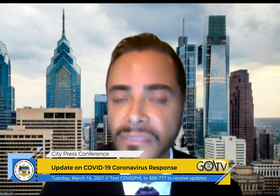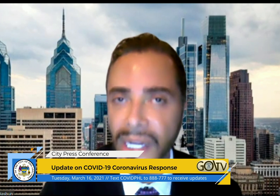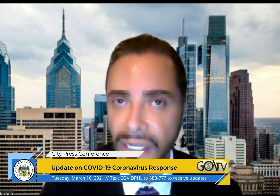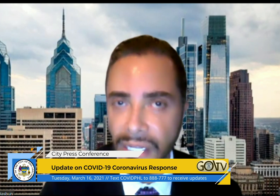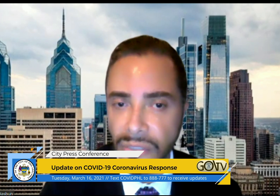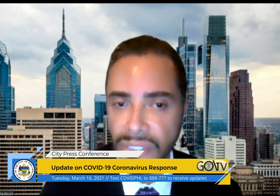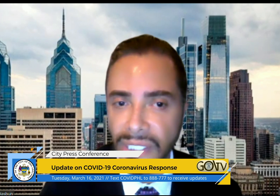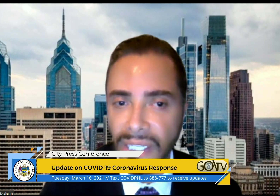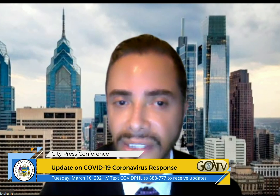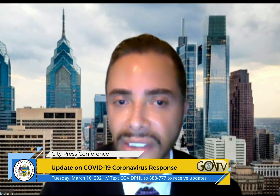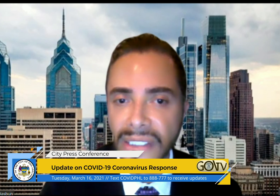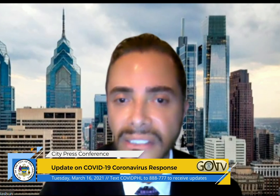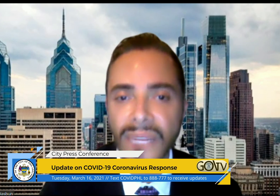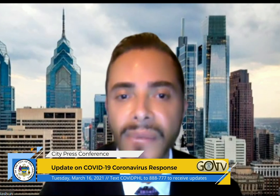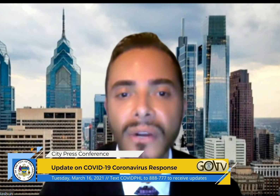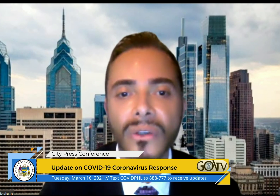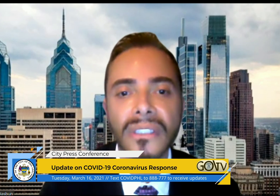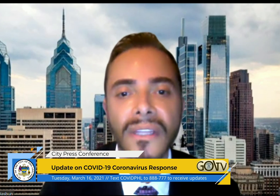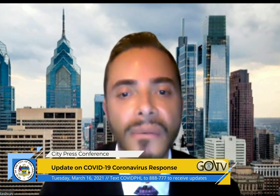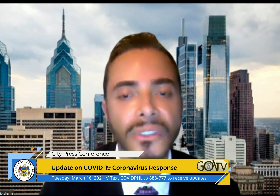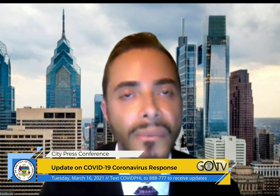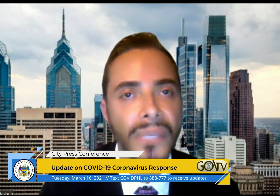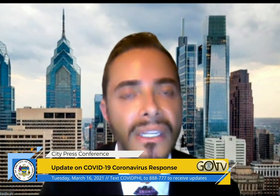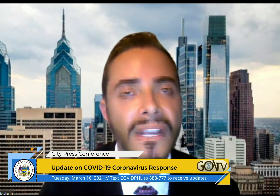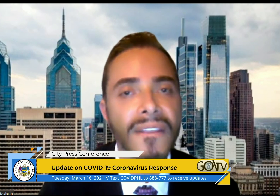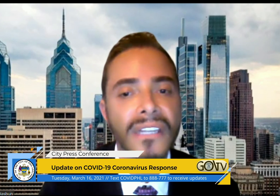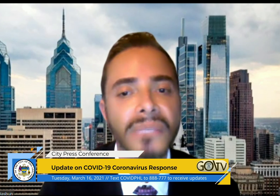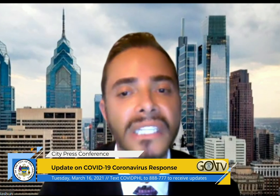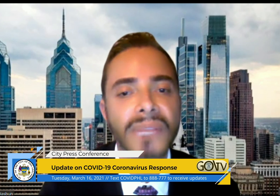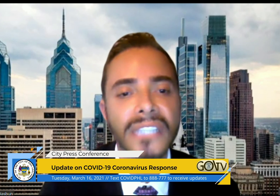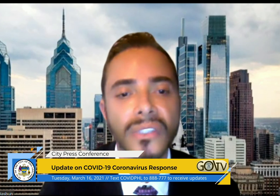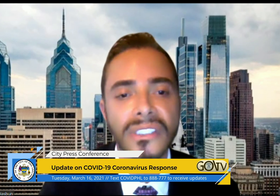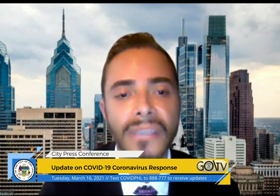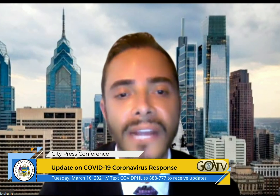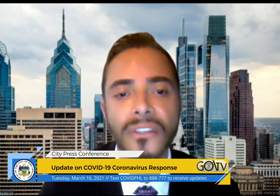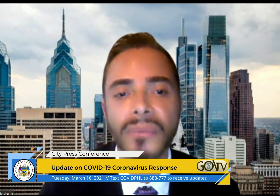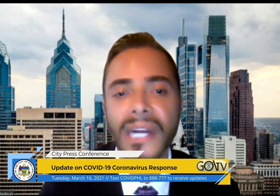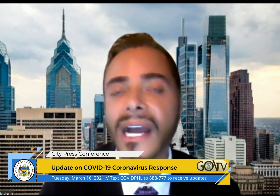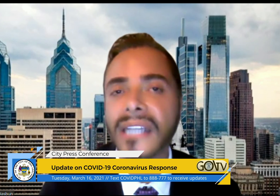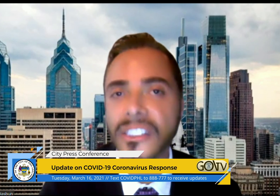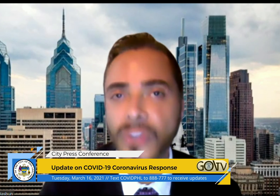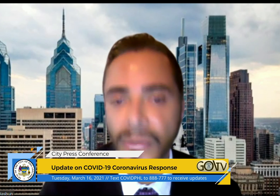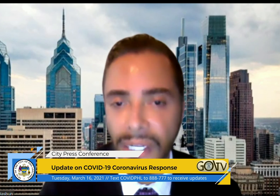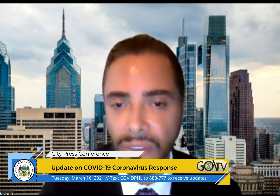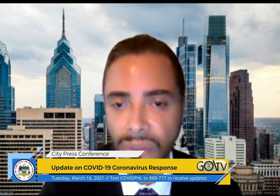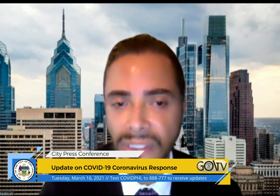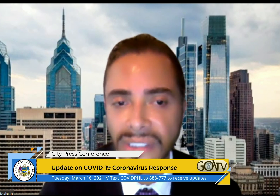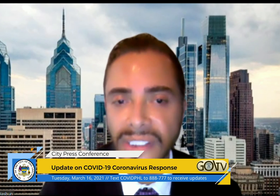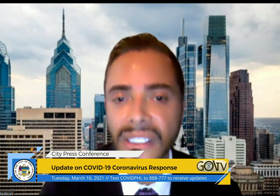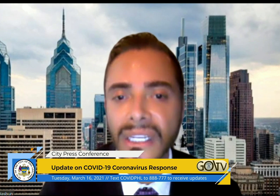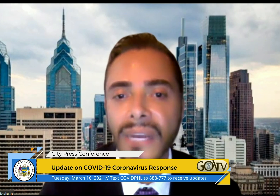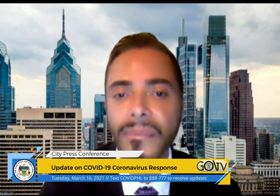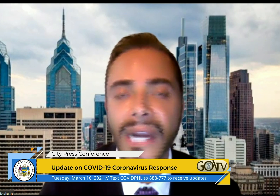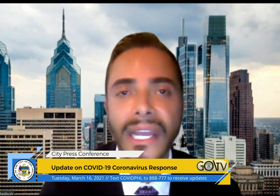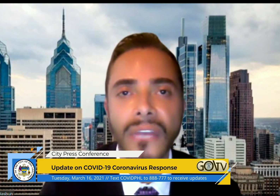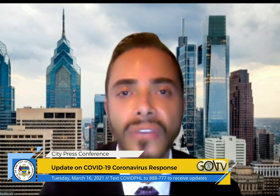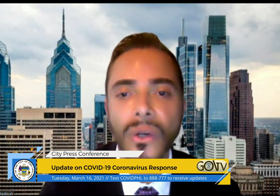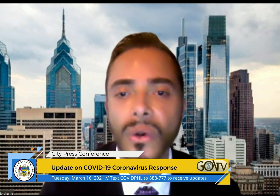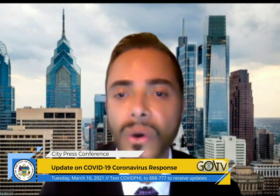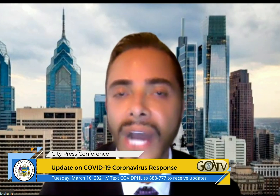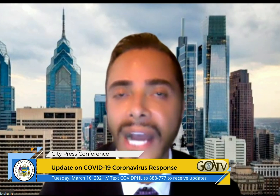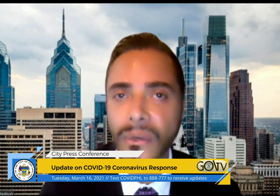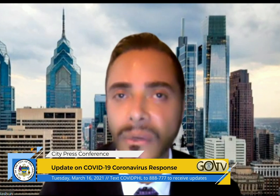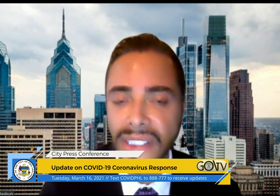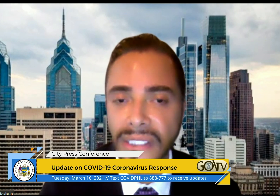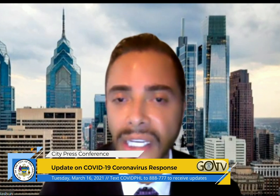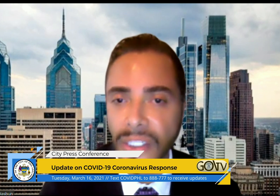antes para agendar su cita. Sin embargo, tendremos también 3,000 espacios reservados para acceso abierto, es decir, para aquellos que